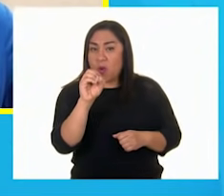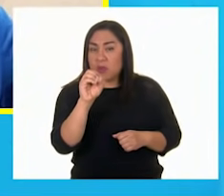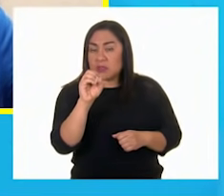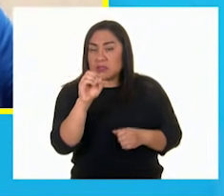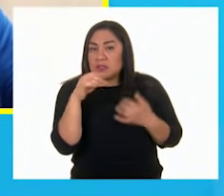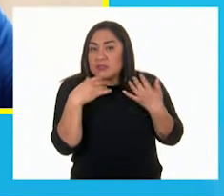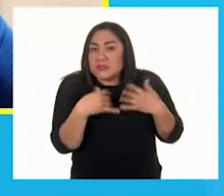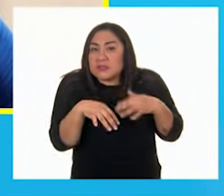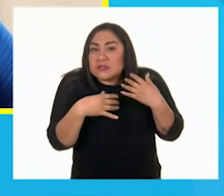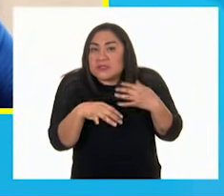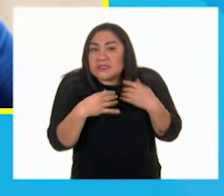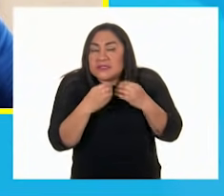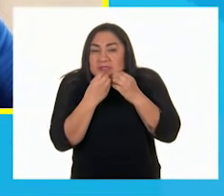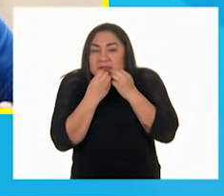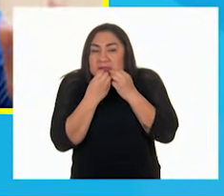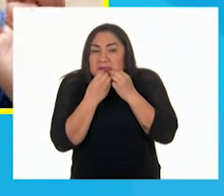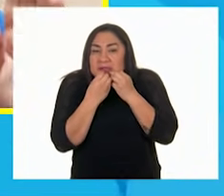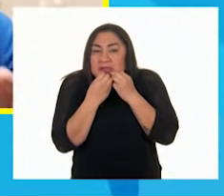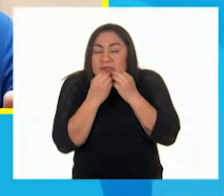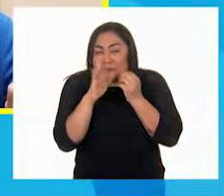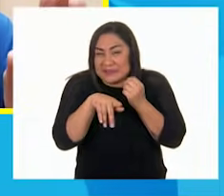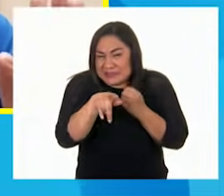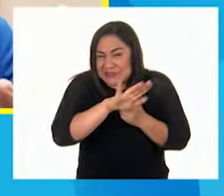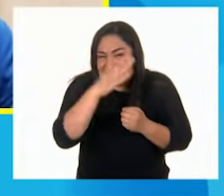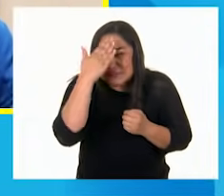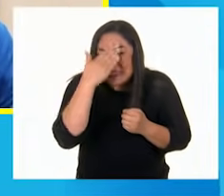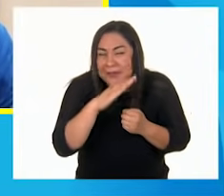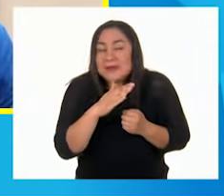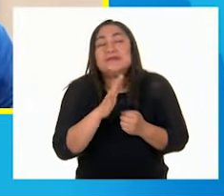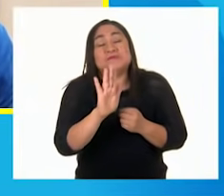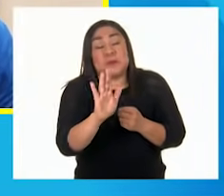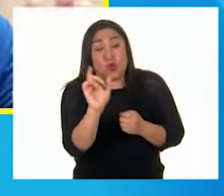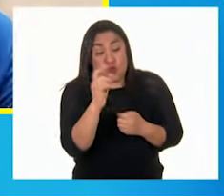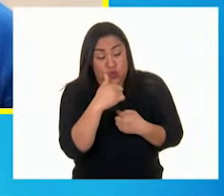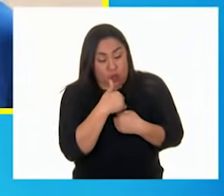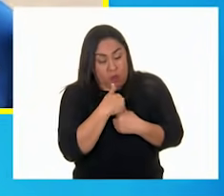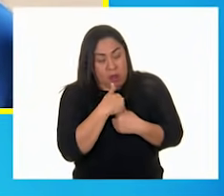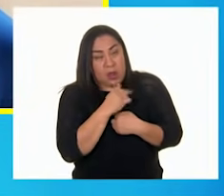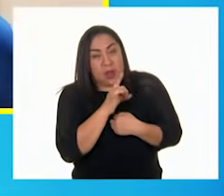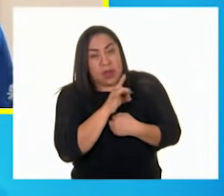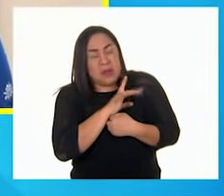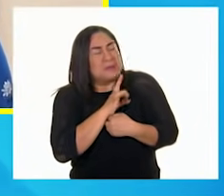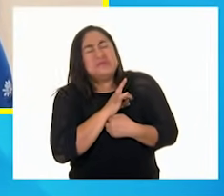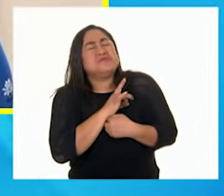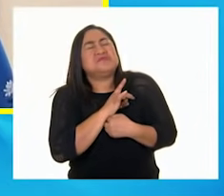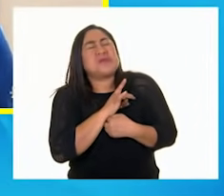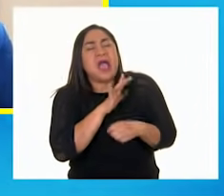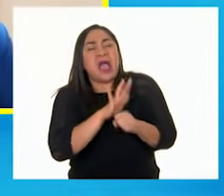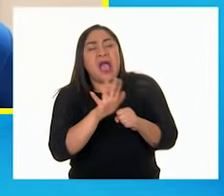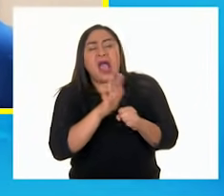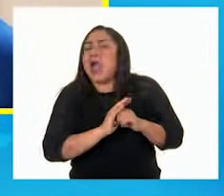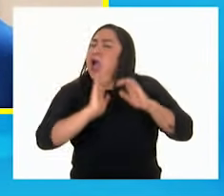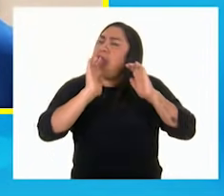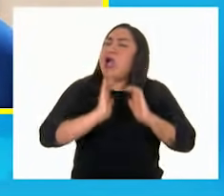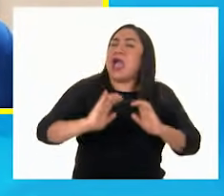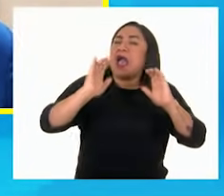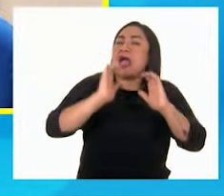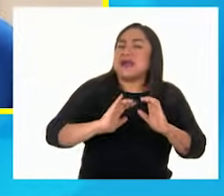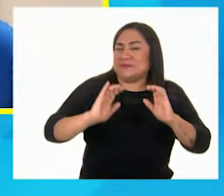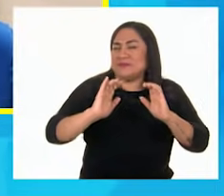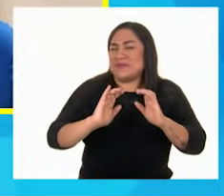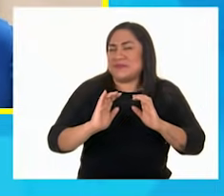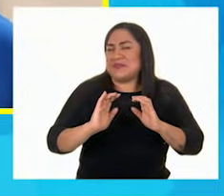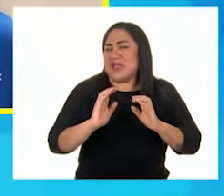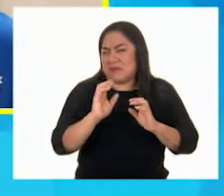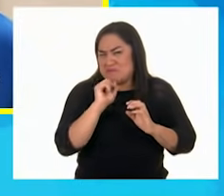¡Ay, nanita! Pero ¿saben qué? Yo, cuando me da miedo, canto una canción. Y es del lobo, pero